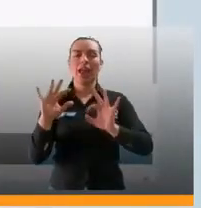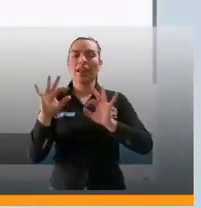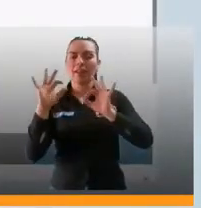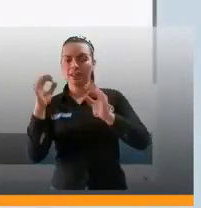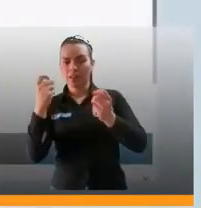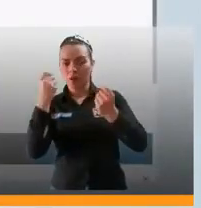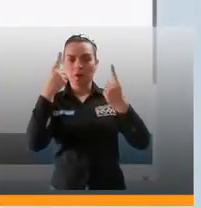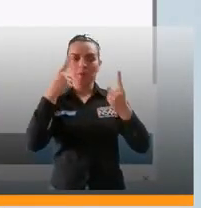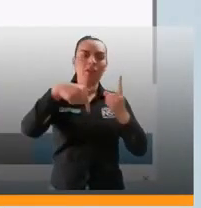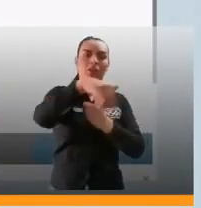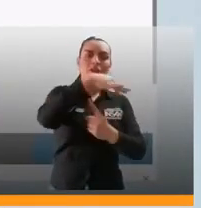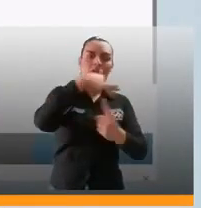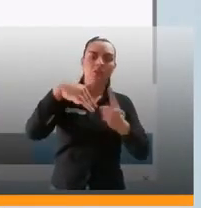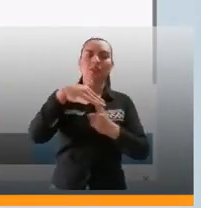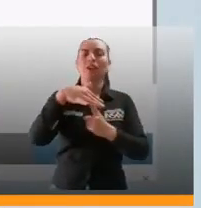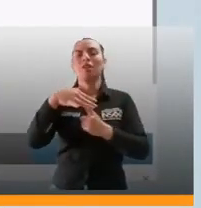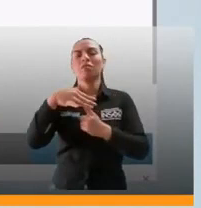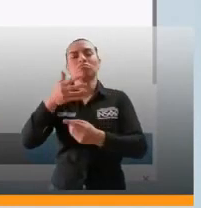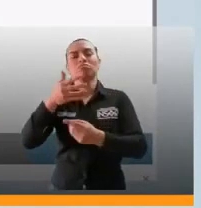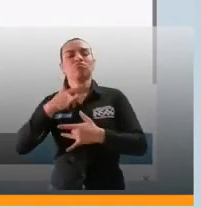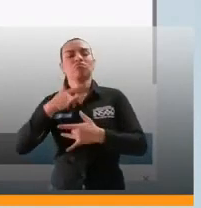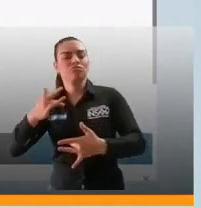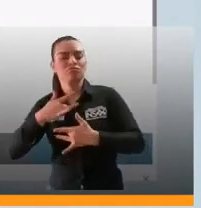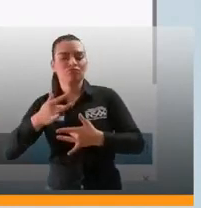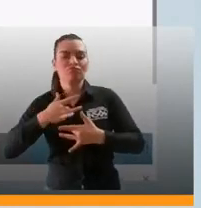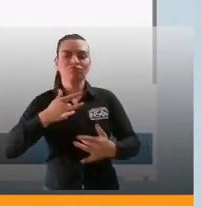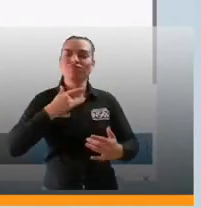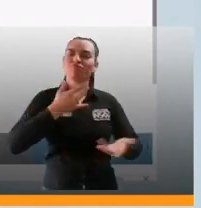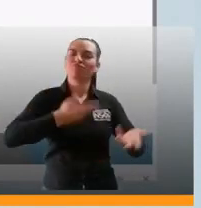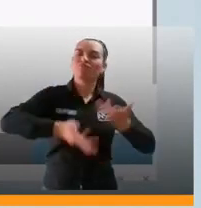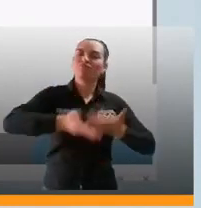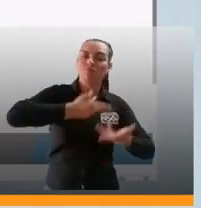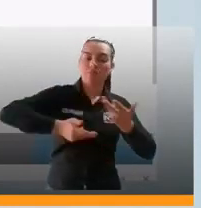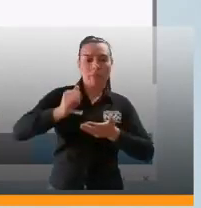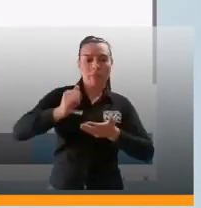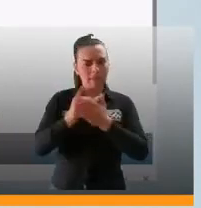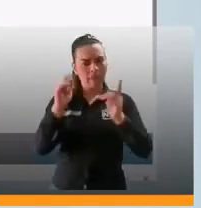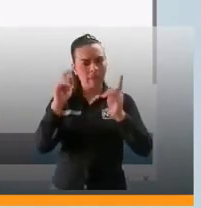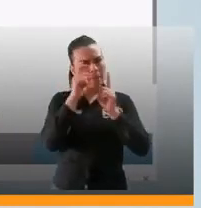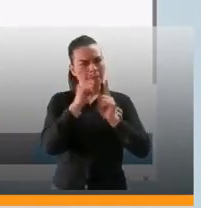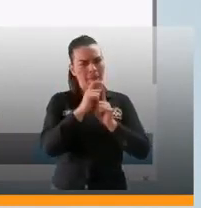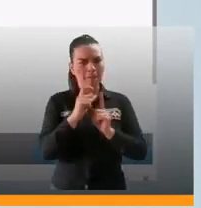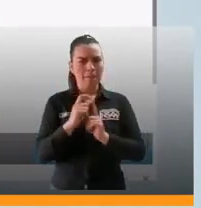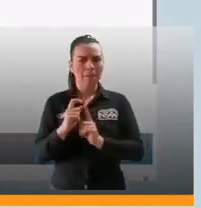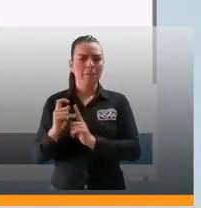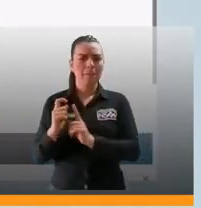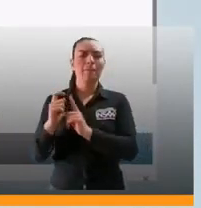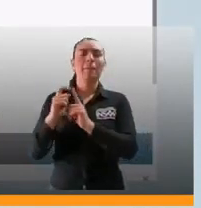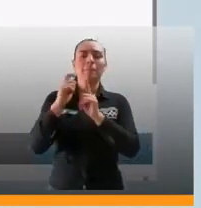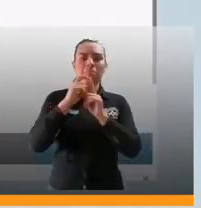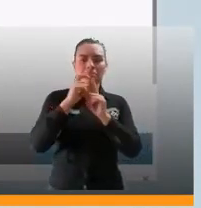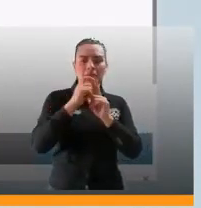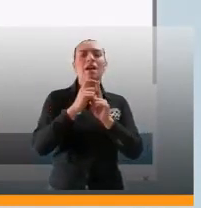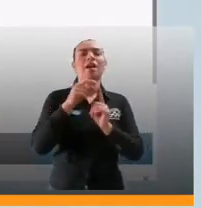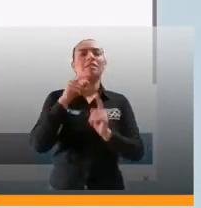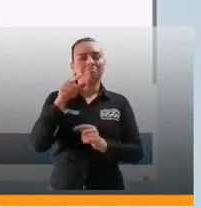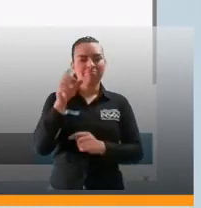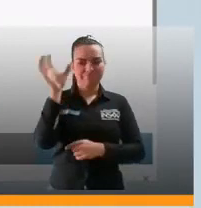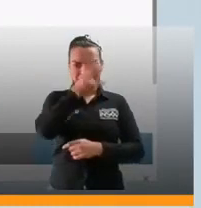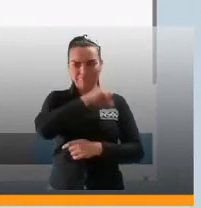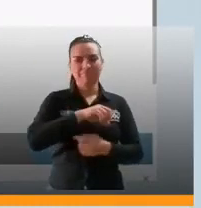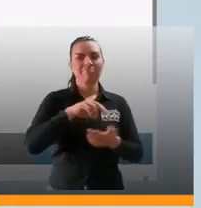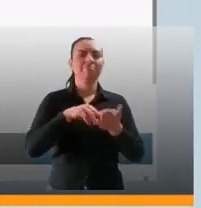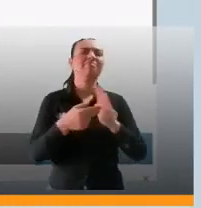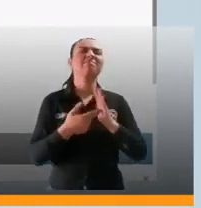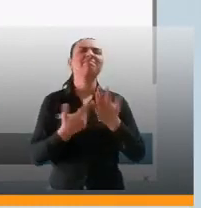la comprensión, la interacción, hay muchos términos que nos ayudan a darnos elementos sobre todo lo que